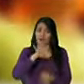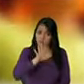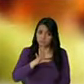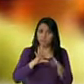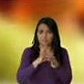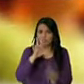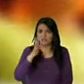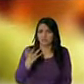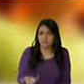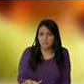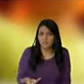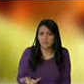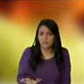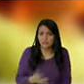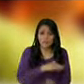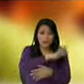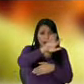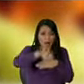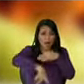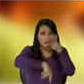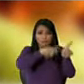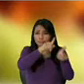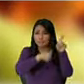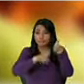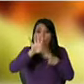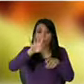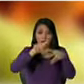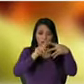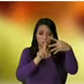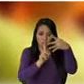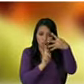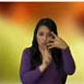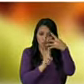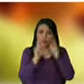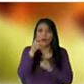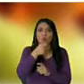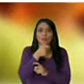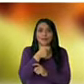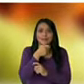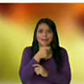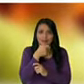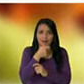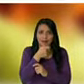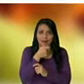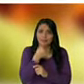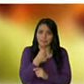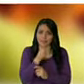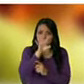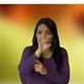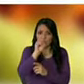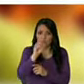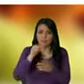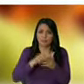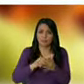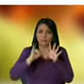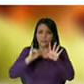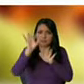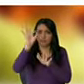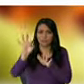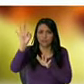País. Todos los de Exipol, 4, excepto Cedatos, nos daban desde 40,6% hasta